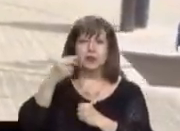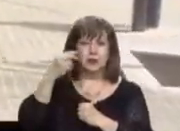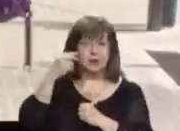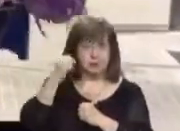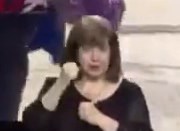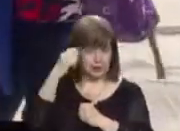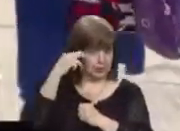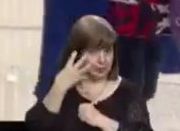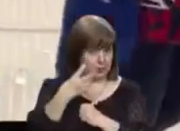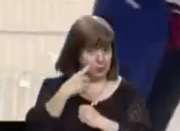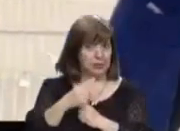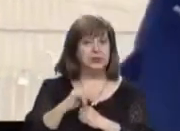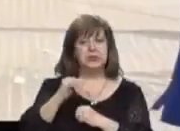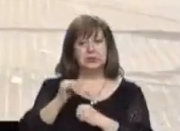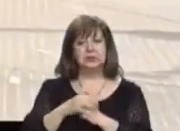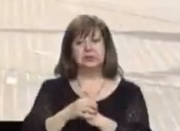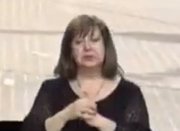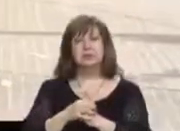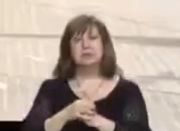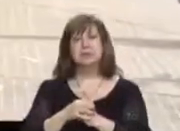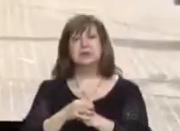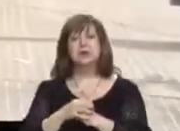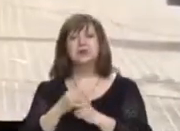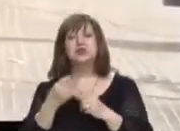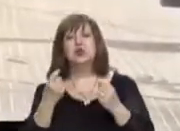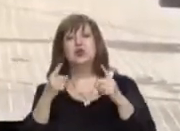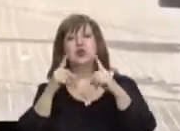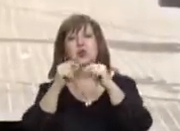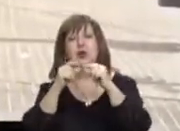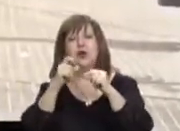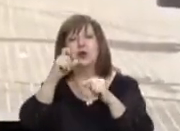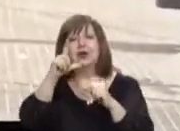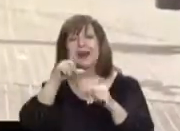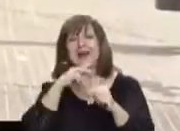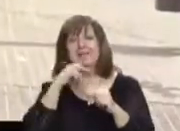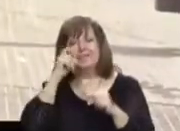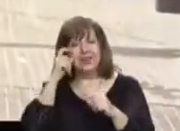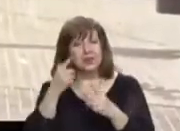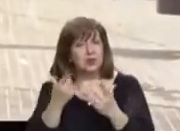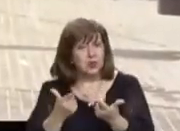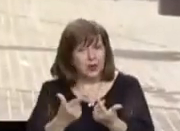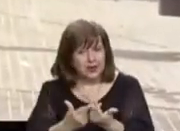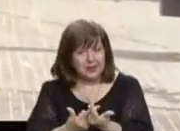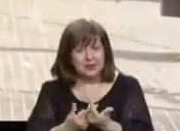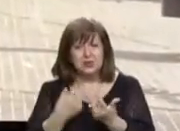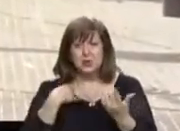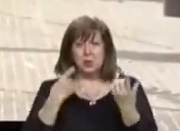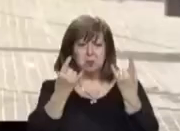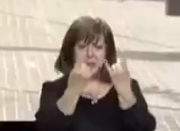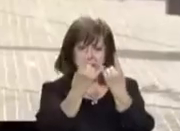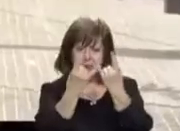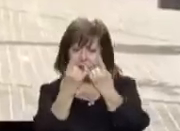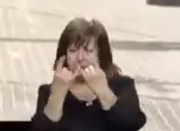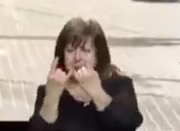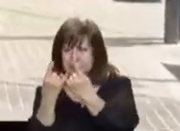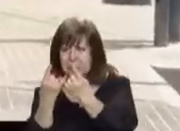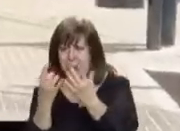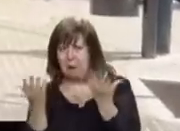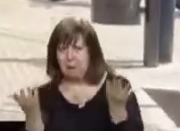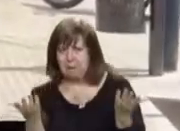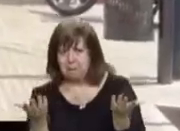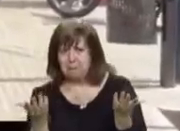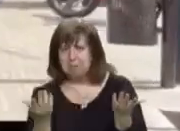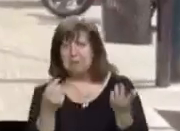mil pesos? Sí, en realidad vengo lo de la clave de seguridad social. Claro. Lo traté de hacer en la página, pero no andaba, no me